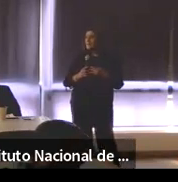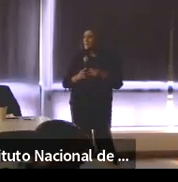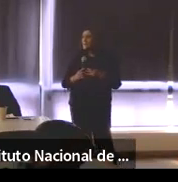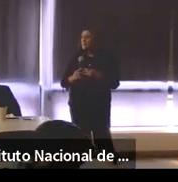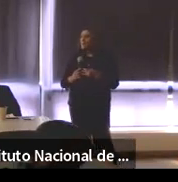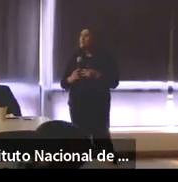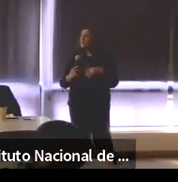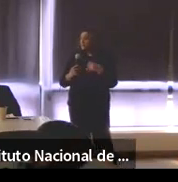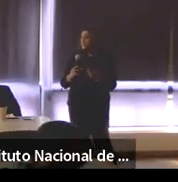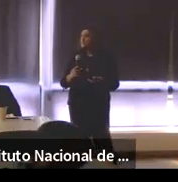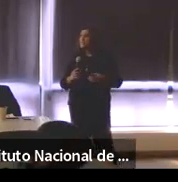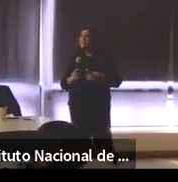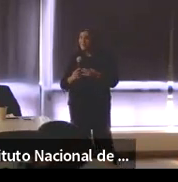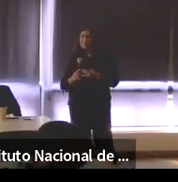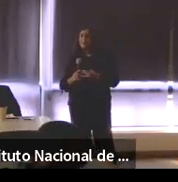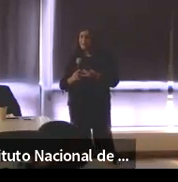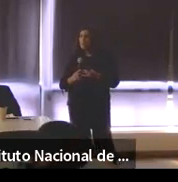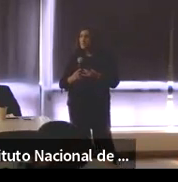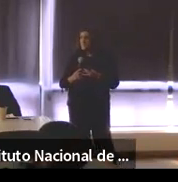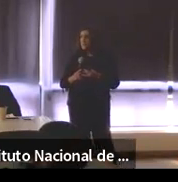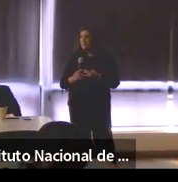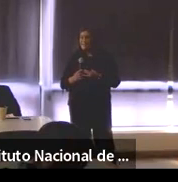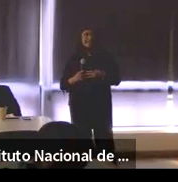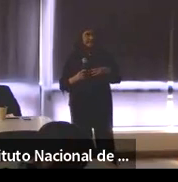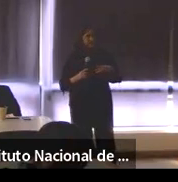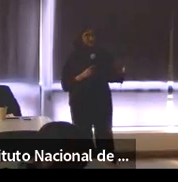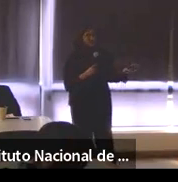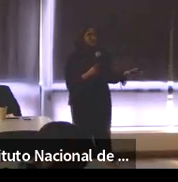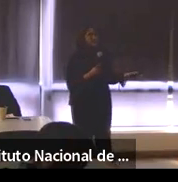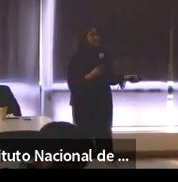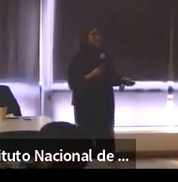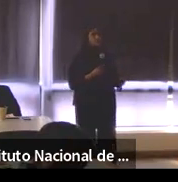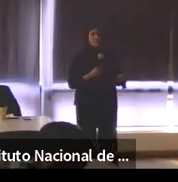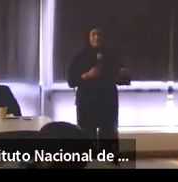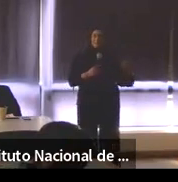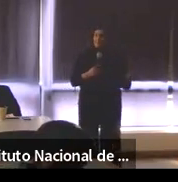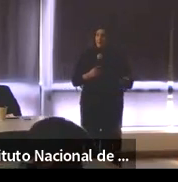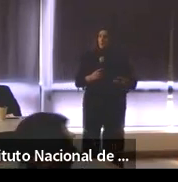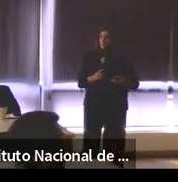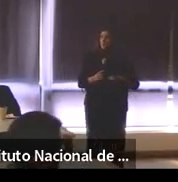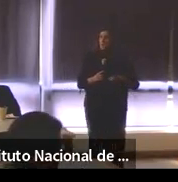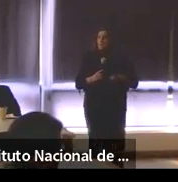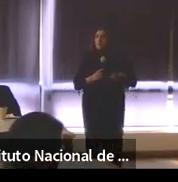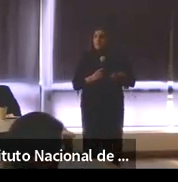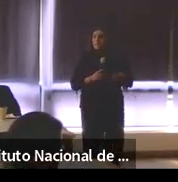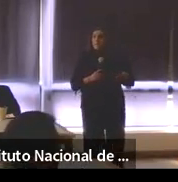se entiende la gente pero hay conflictos que rebasan la conversación y requieren de una intervención distinta